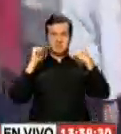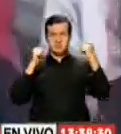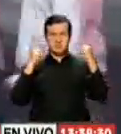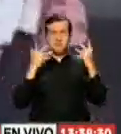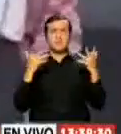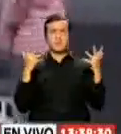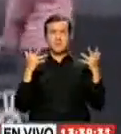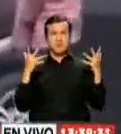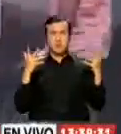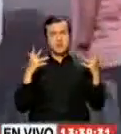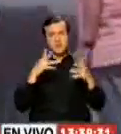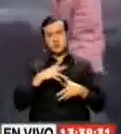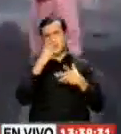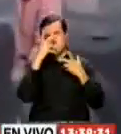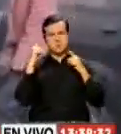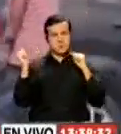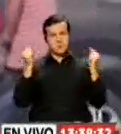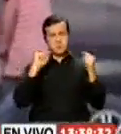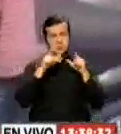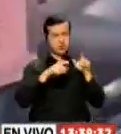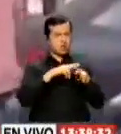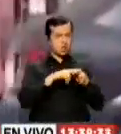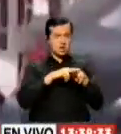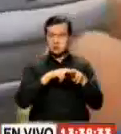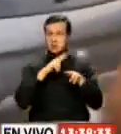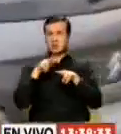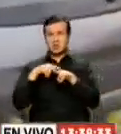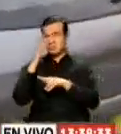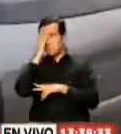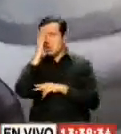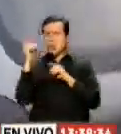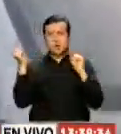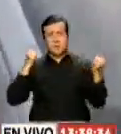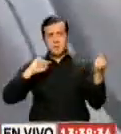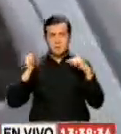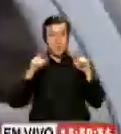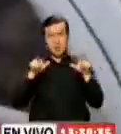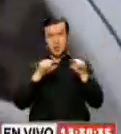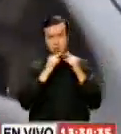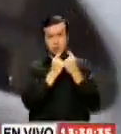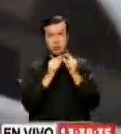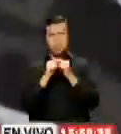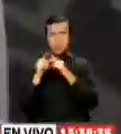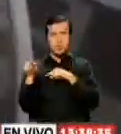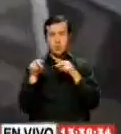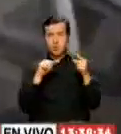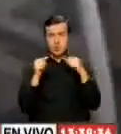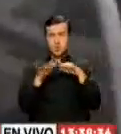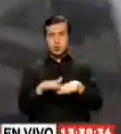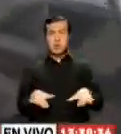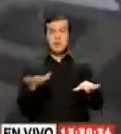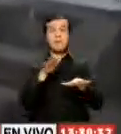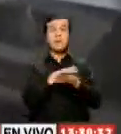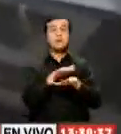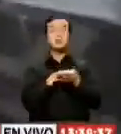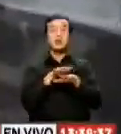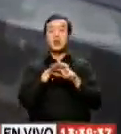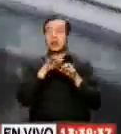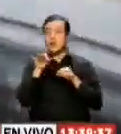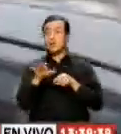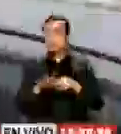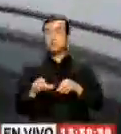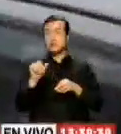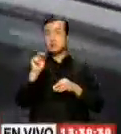por ganar la movilidad de la ciudadanía desató varios enfrentamientos entre estos gremios en los cantones de Machala y Santa Rosa.